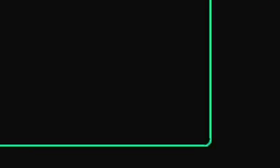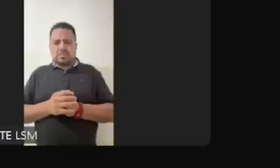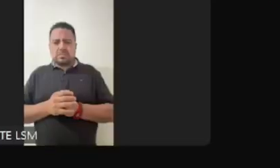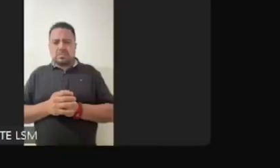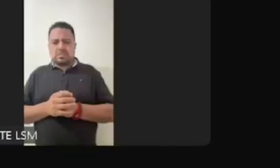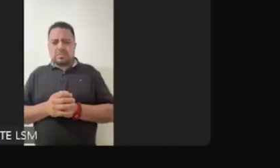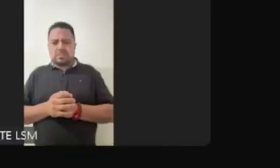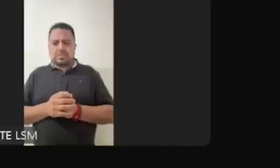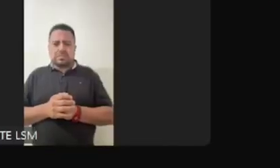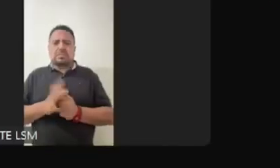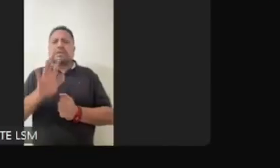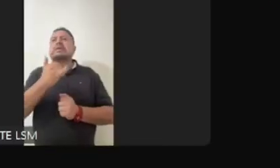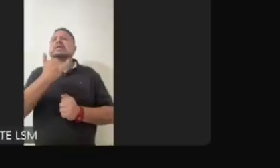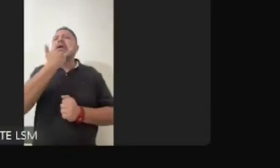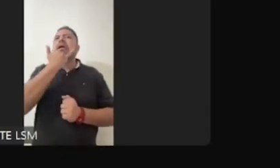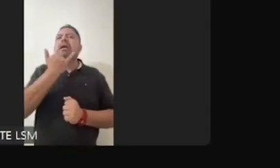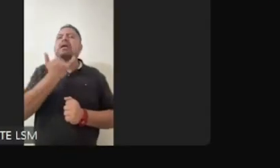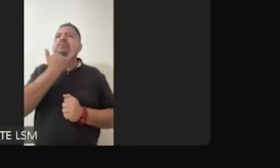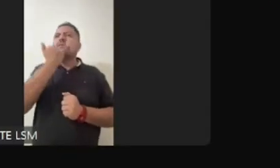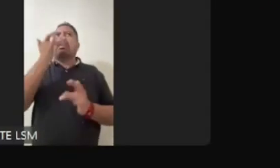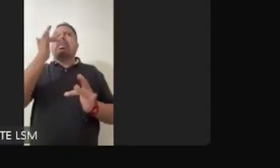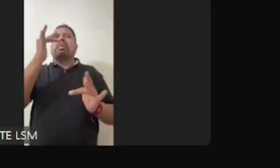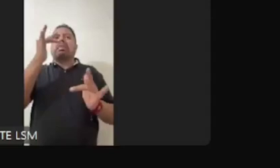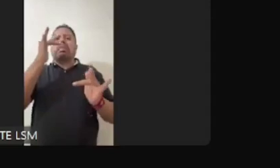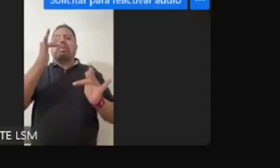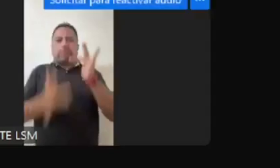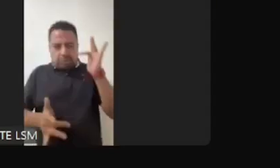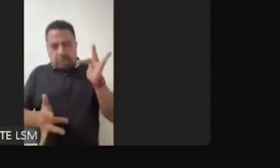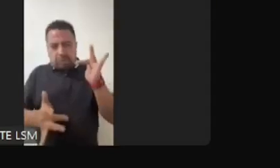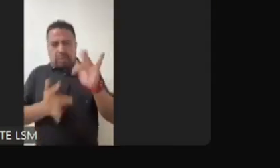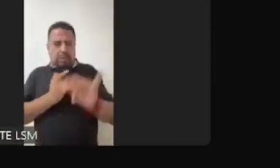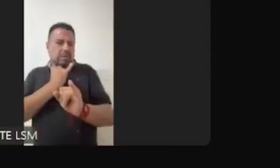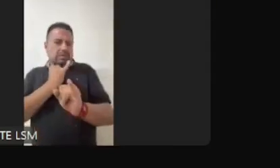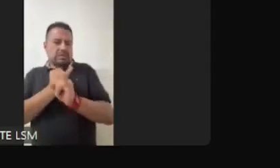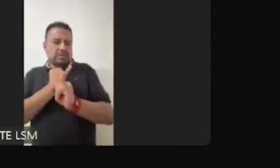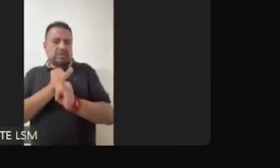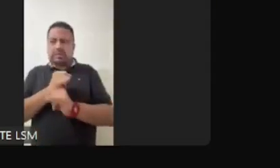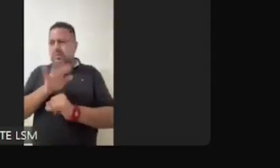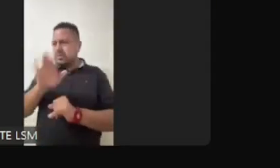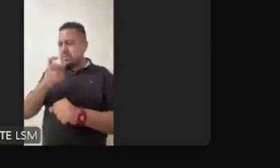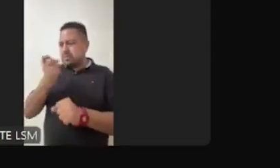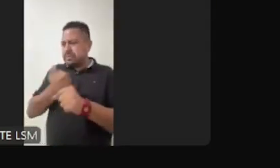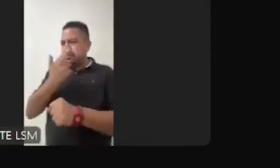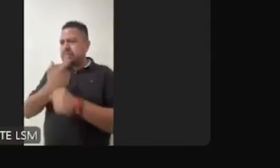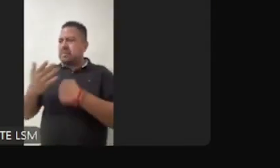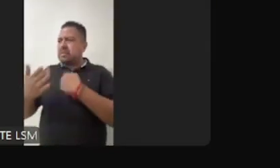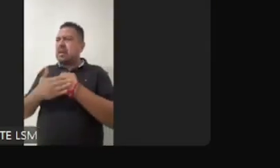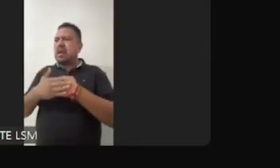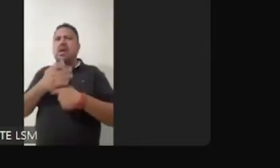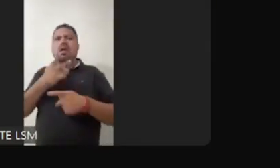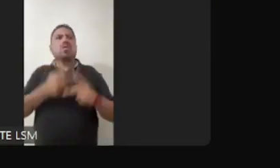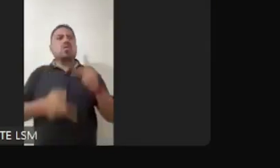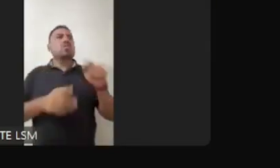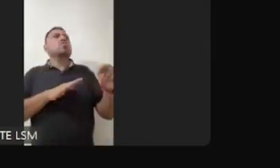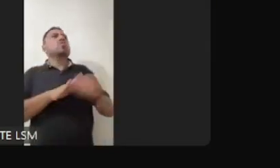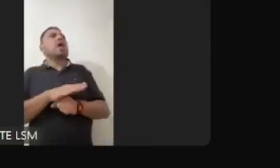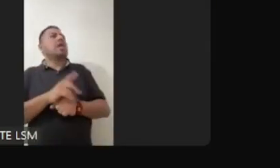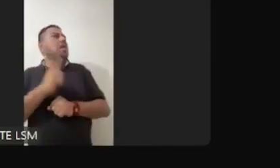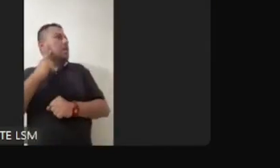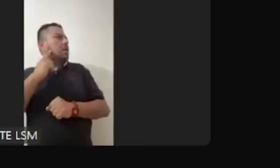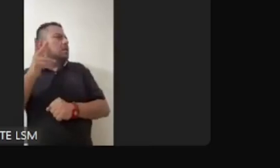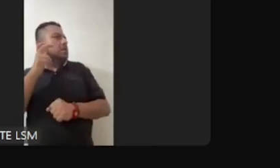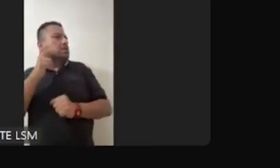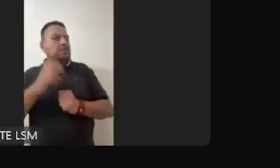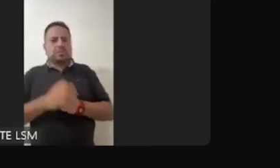creo que tuve un error de conexión secretaria me puede informar hasta dónde me me